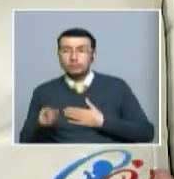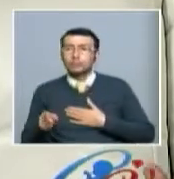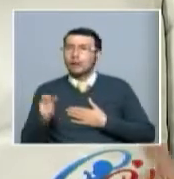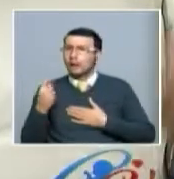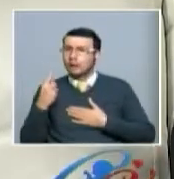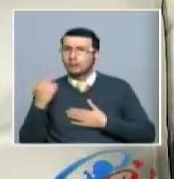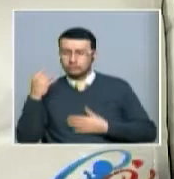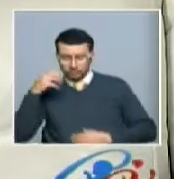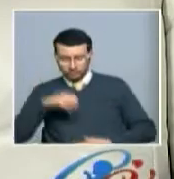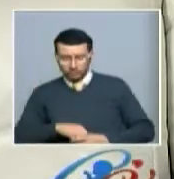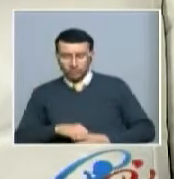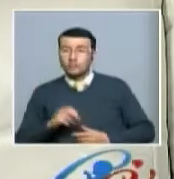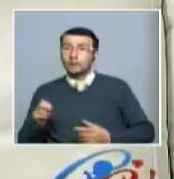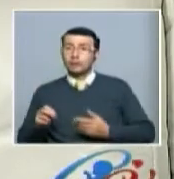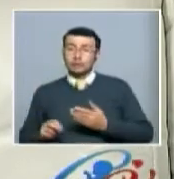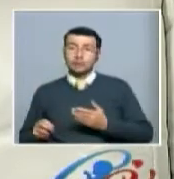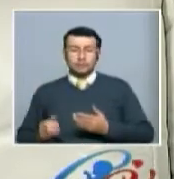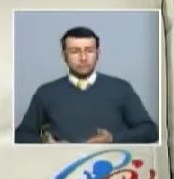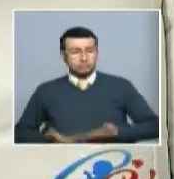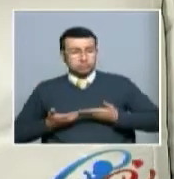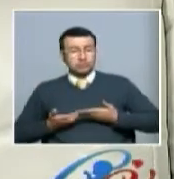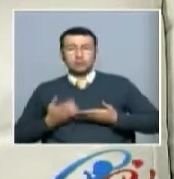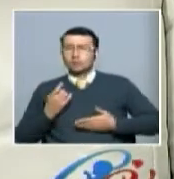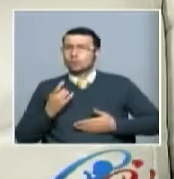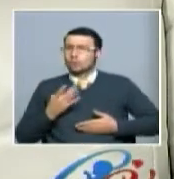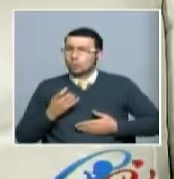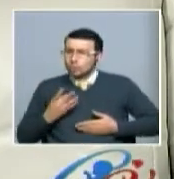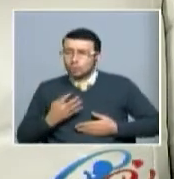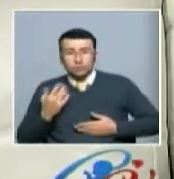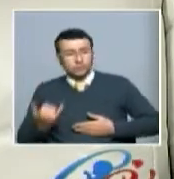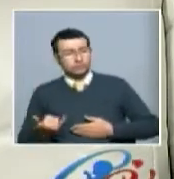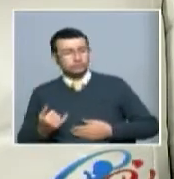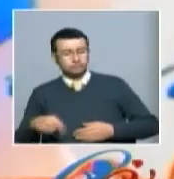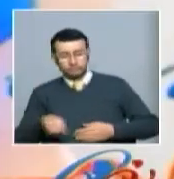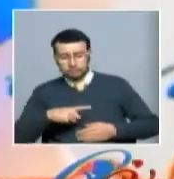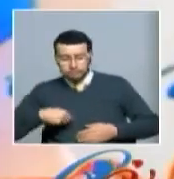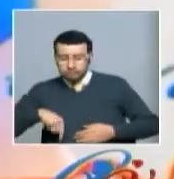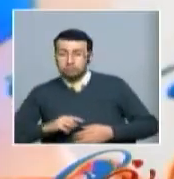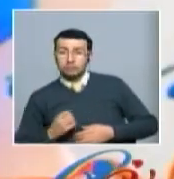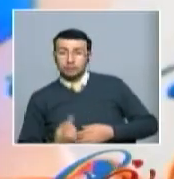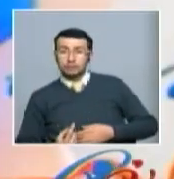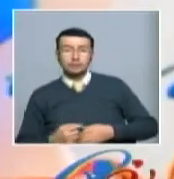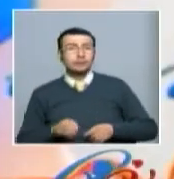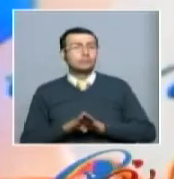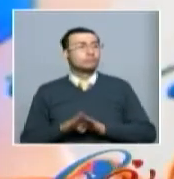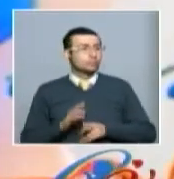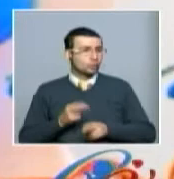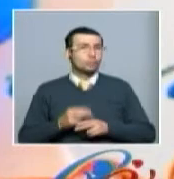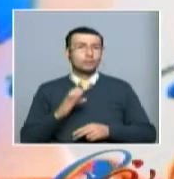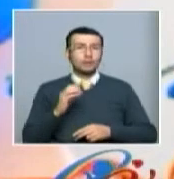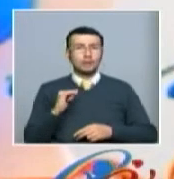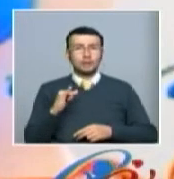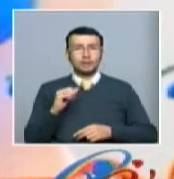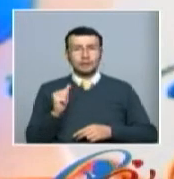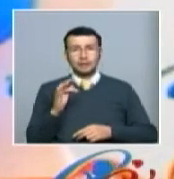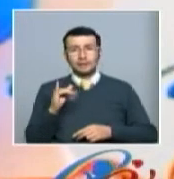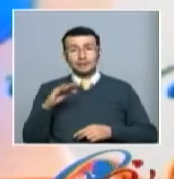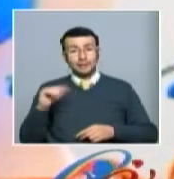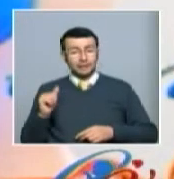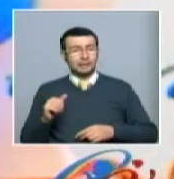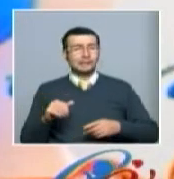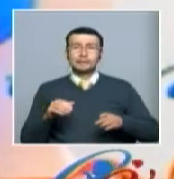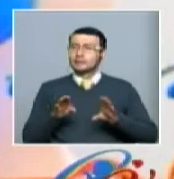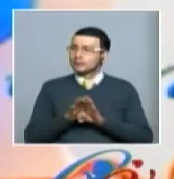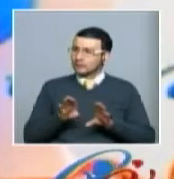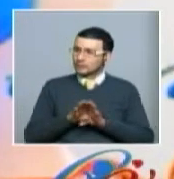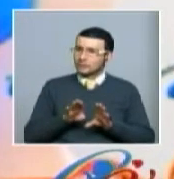inferior y al levantarlo provoca dolor agudo en el nervio ciático, es decir, la famosa ciática. Que es